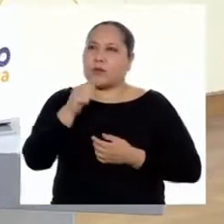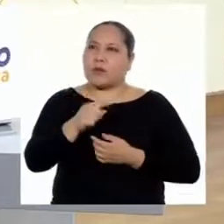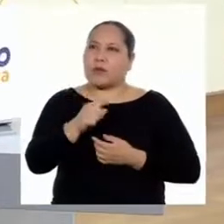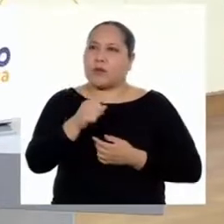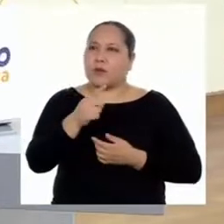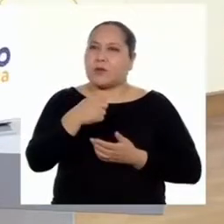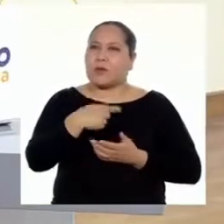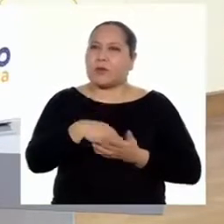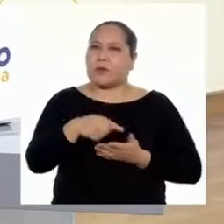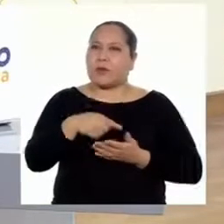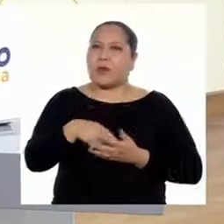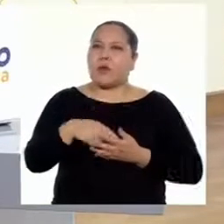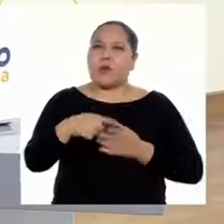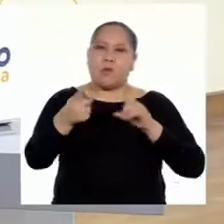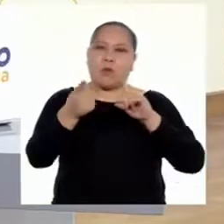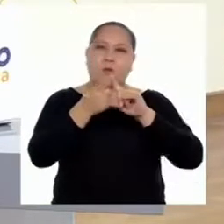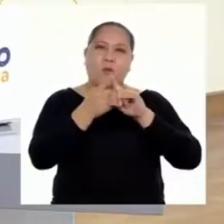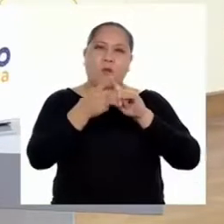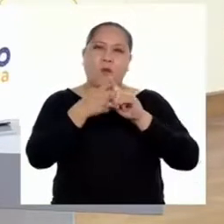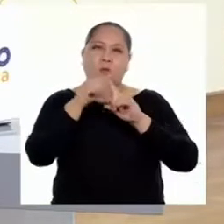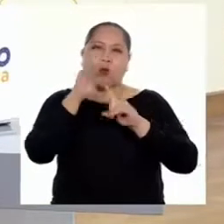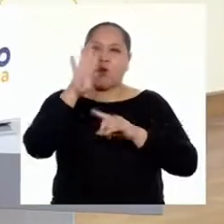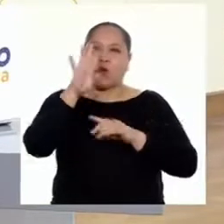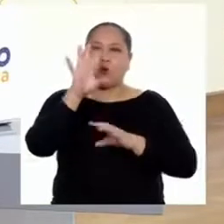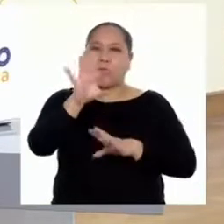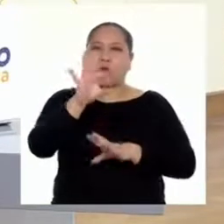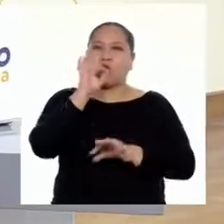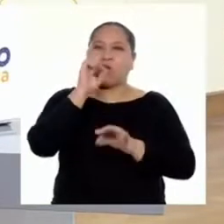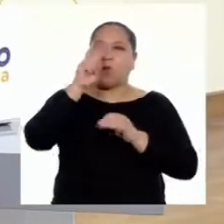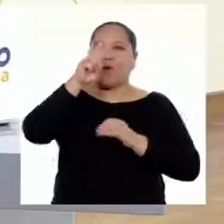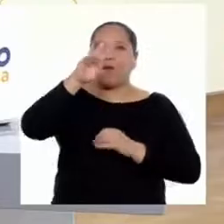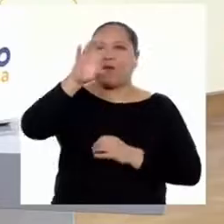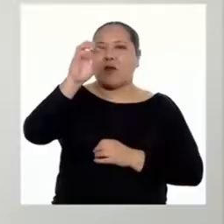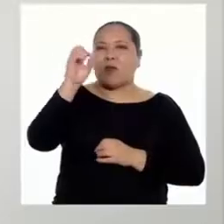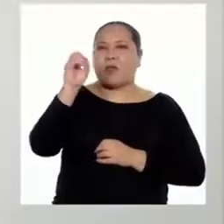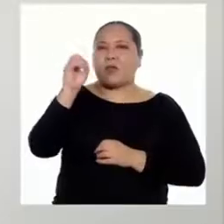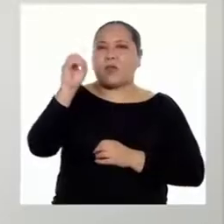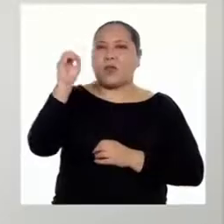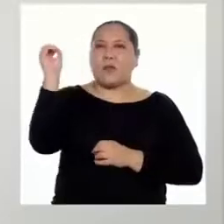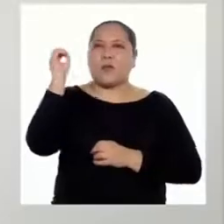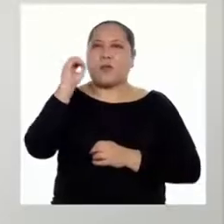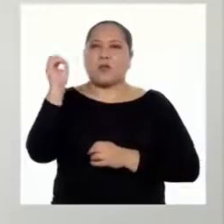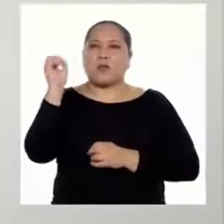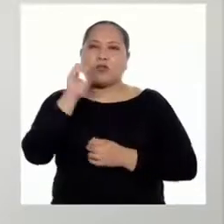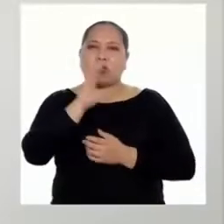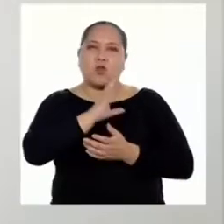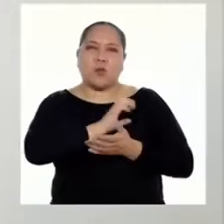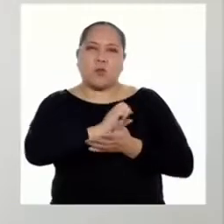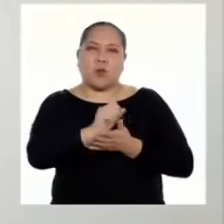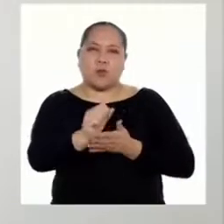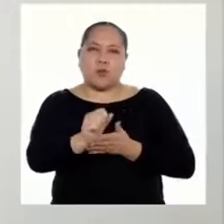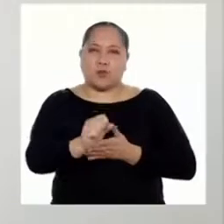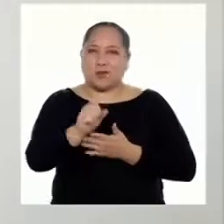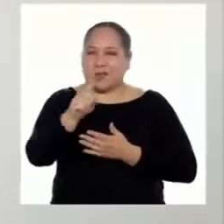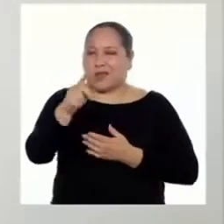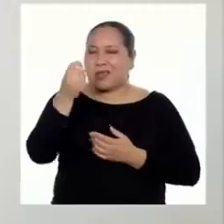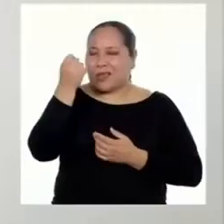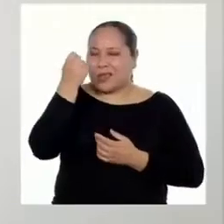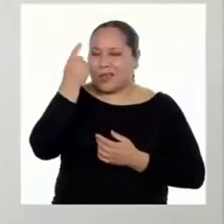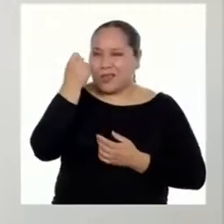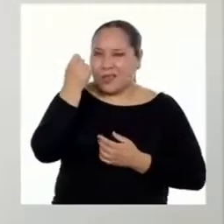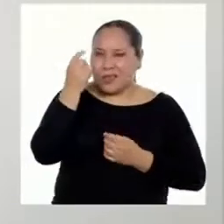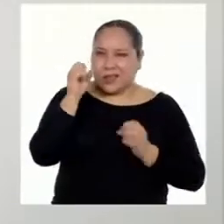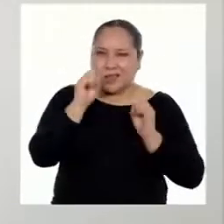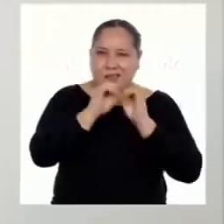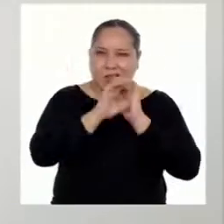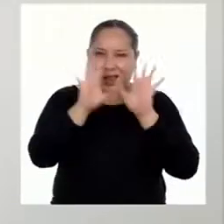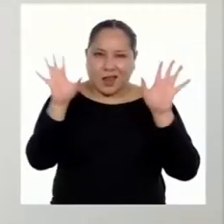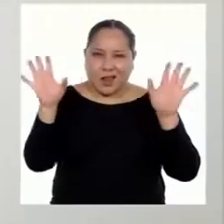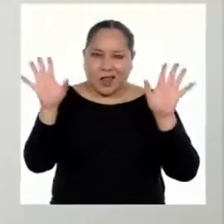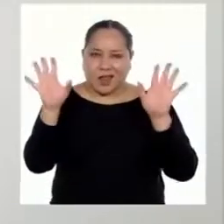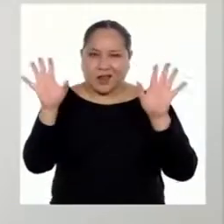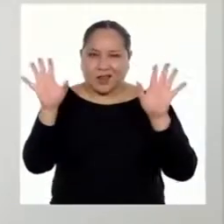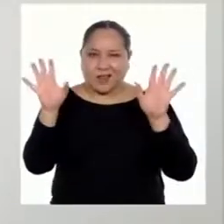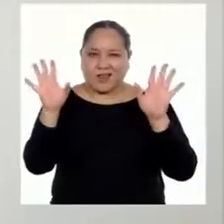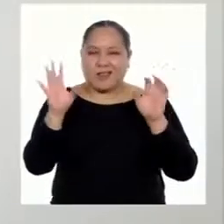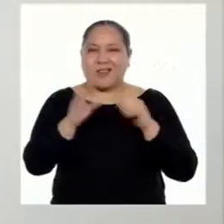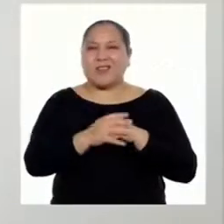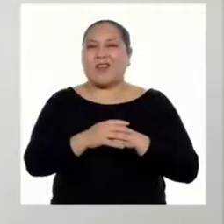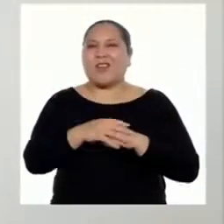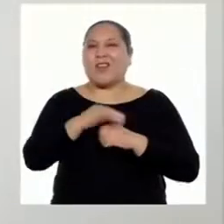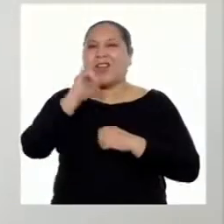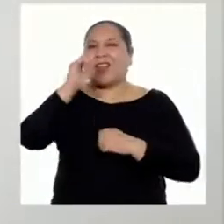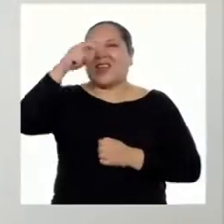es semanal, lo multiplico por 4 y obtendría un 20% mensual. Veo que quedó claro el tema de interés simple. Eso es muy